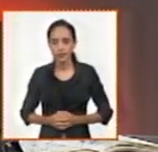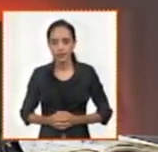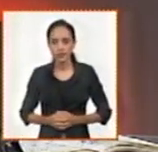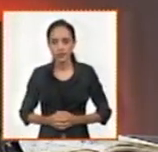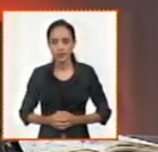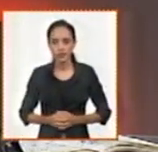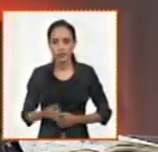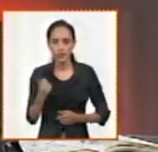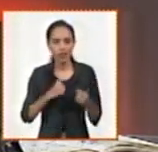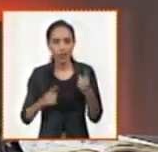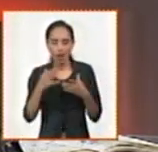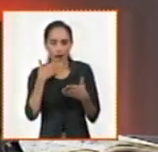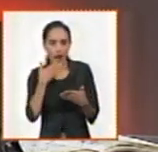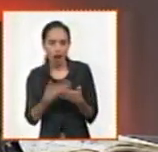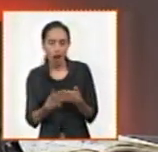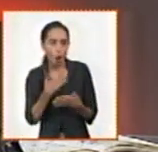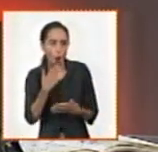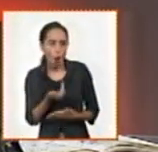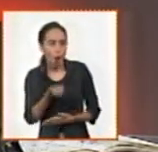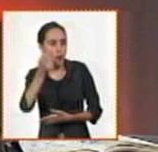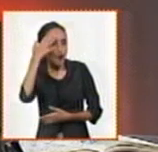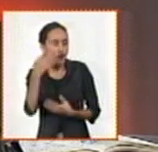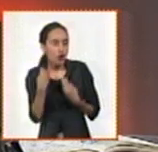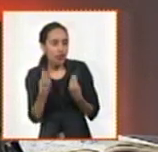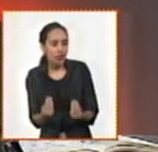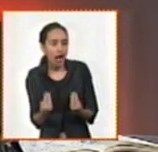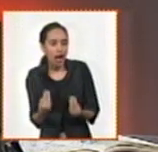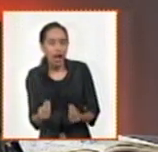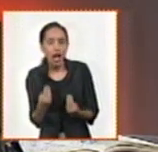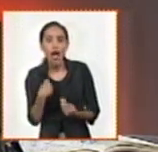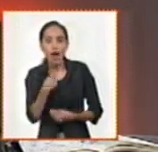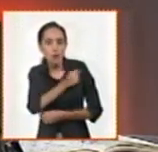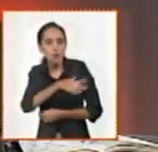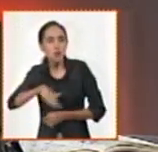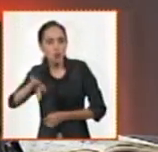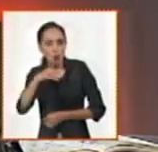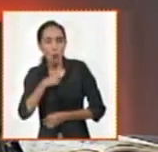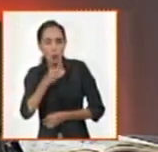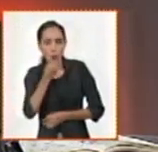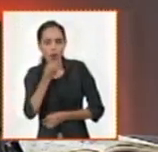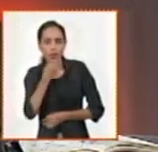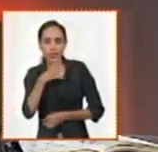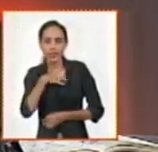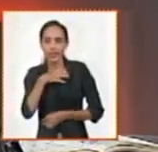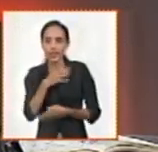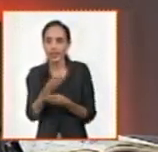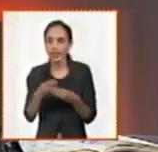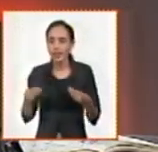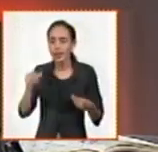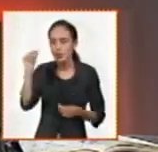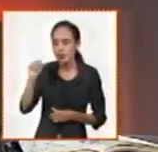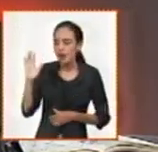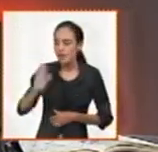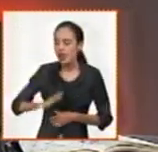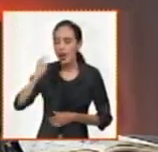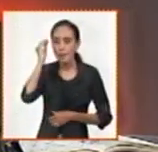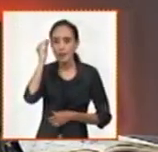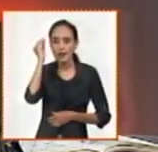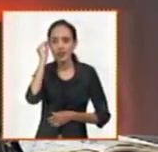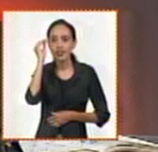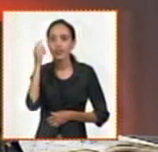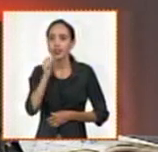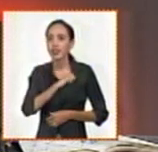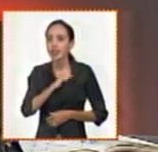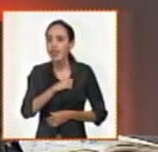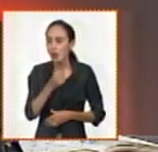es una cosa increíble que realmente el pueblo tiene acceso a la tierra. Entonces la gente viene a aprender y quiere ensuciar las